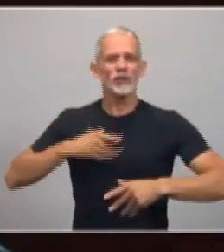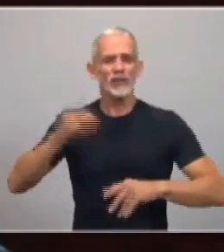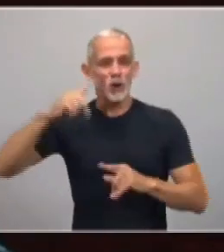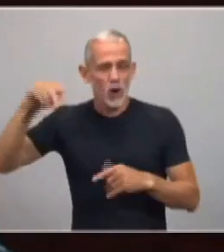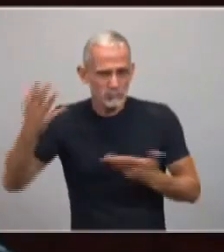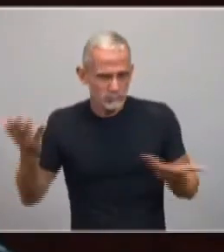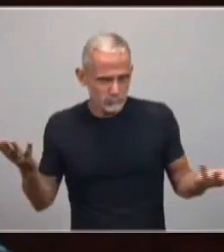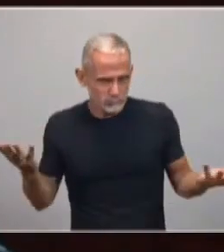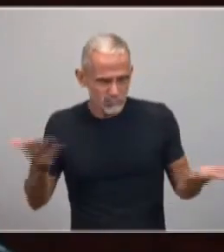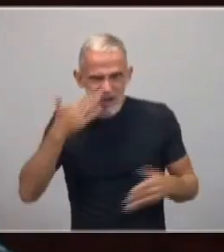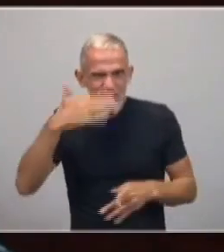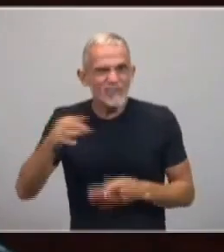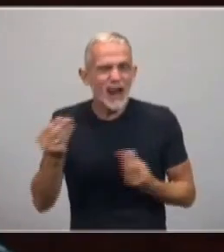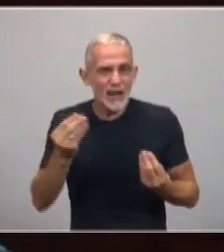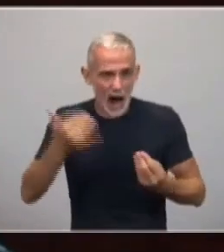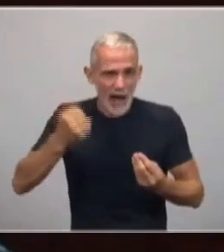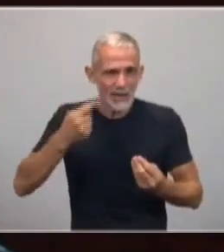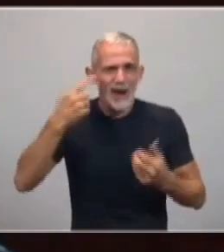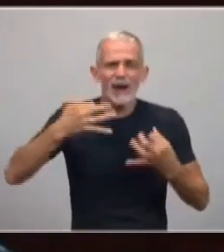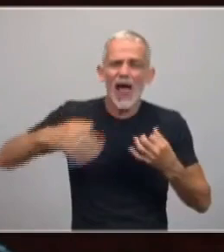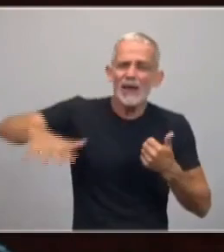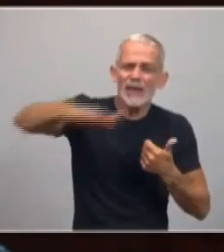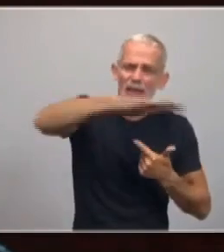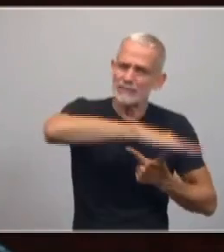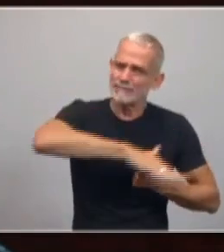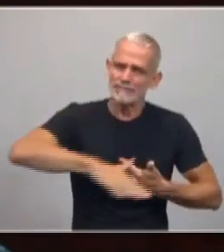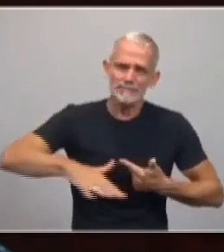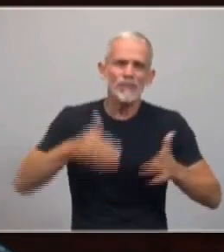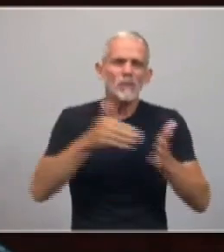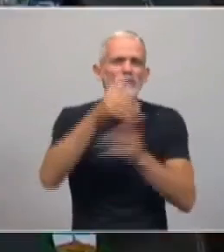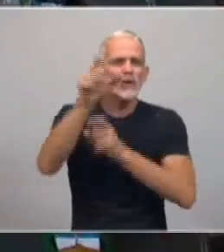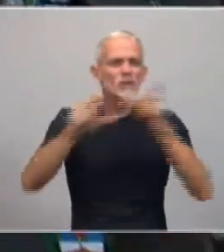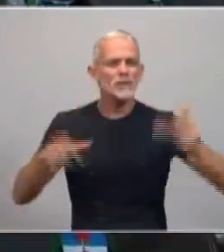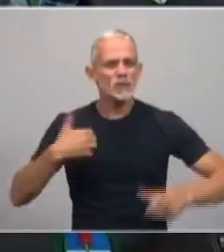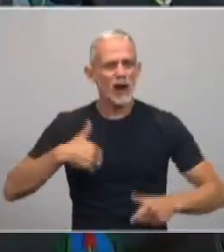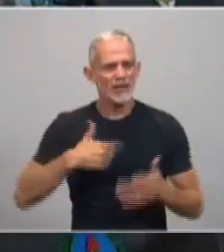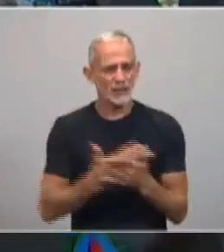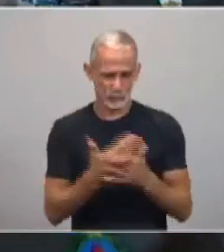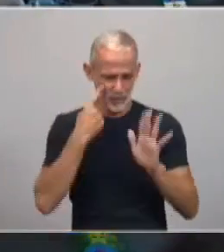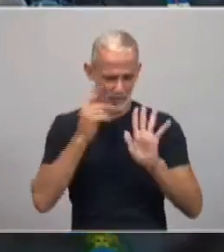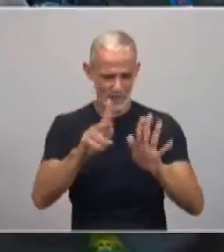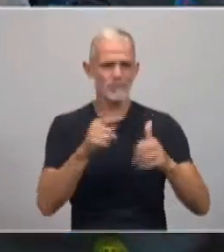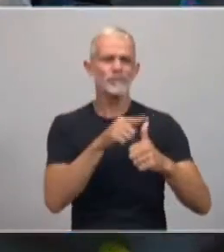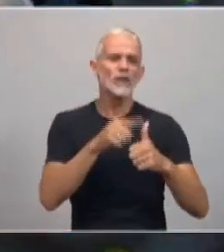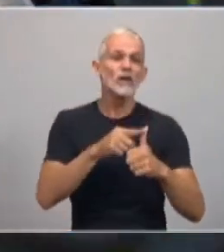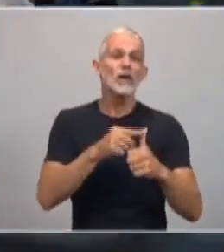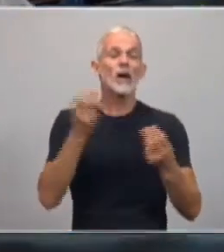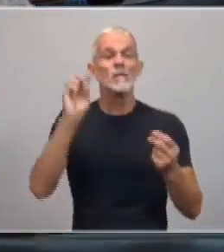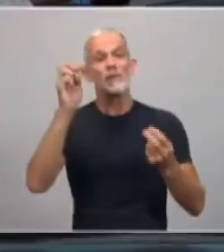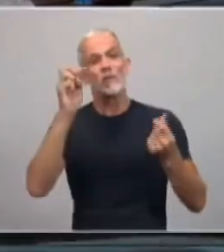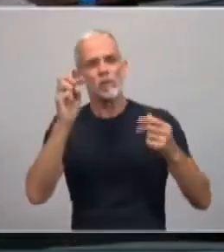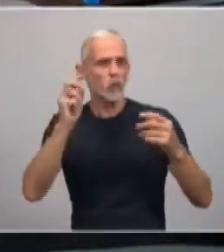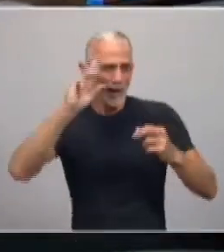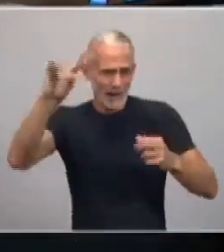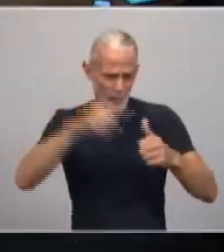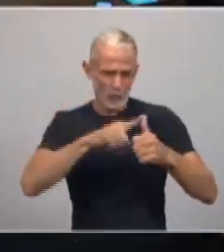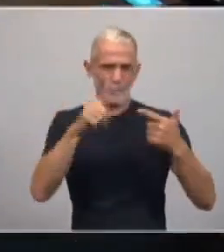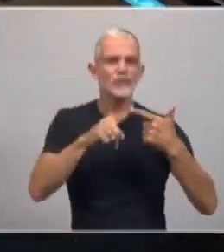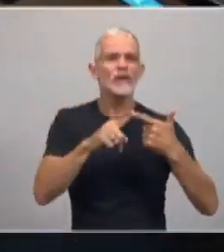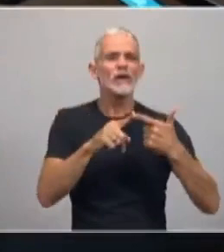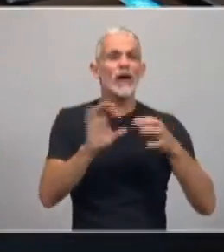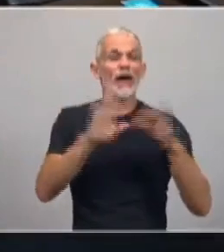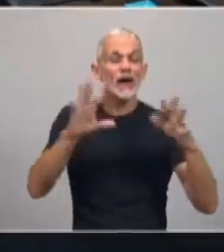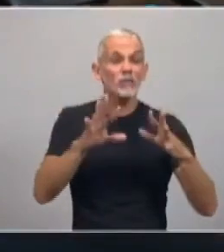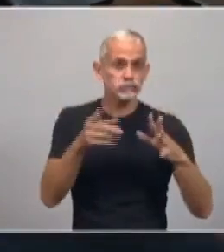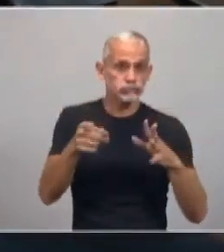existe y se extiende una cruel realidad que afecta a millones de argentinos. Repasemos: la devaluación récord, la